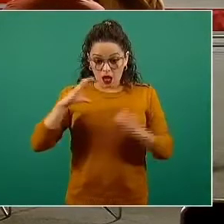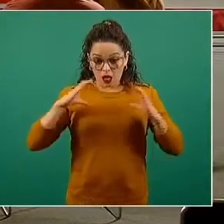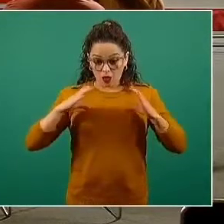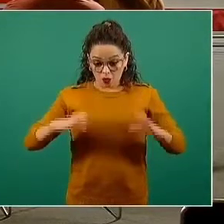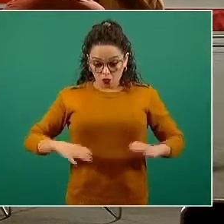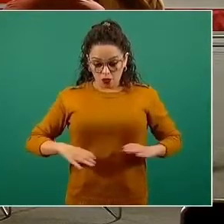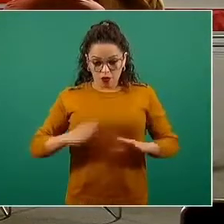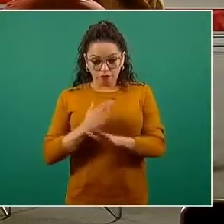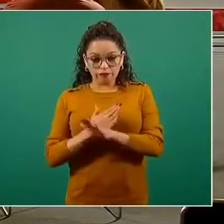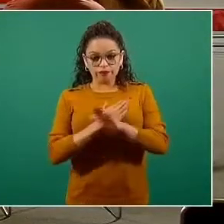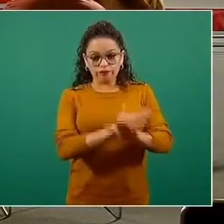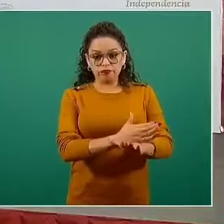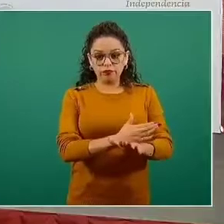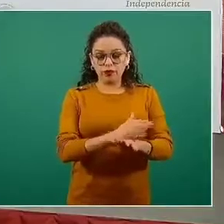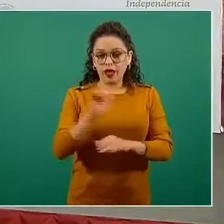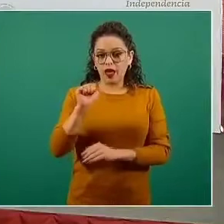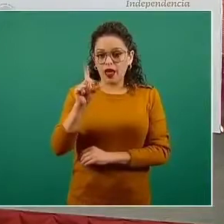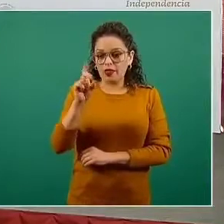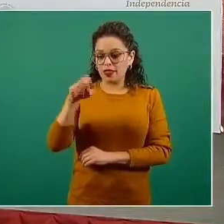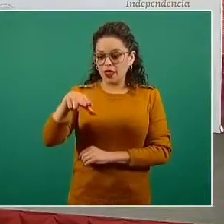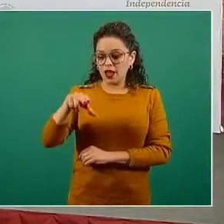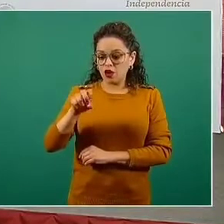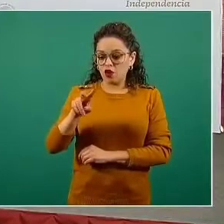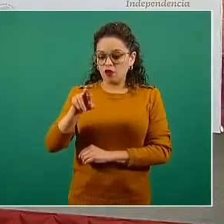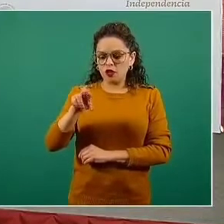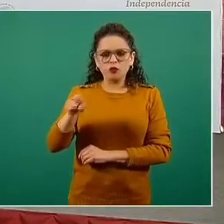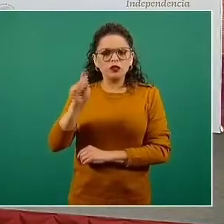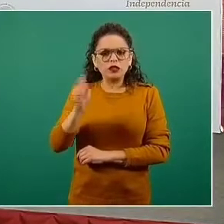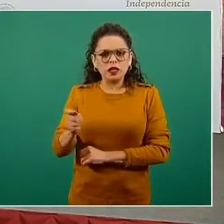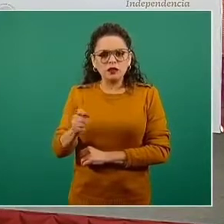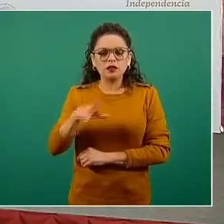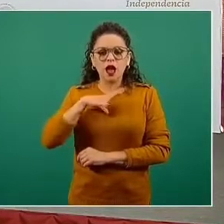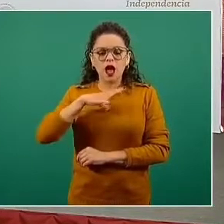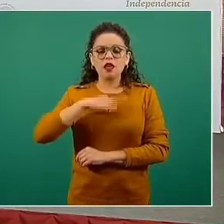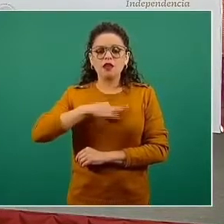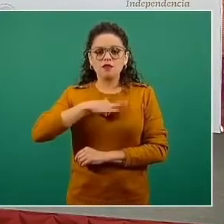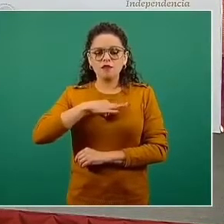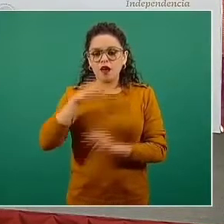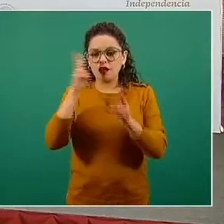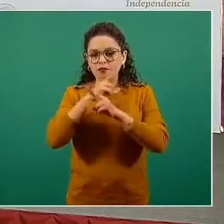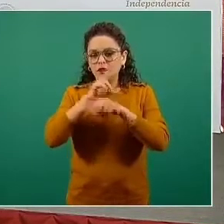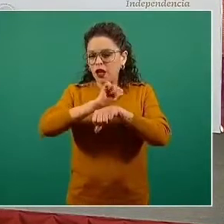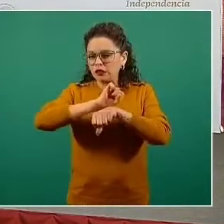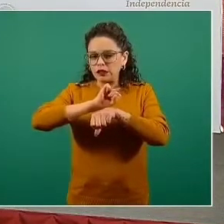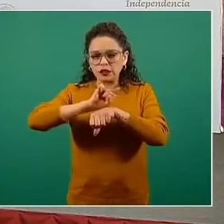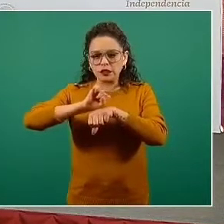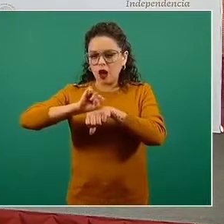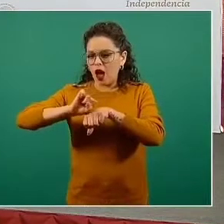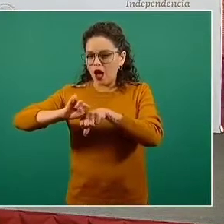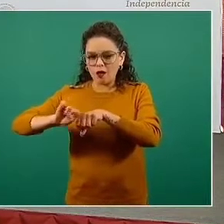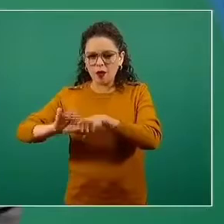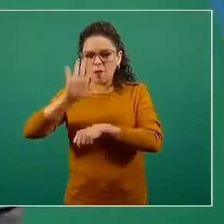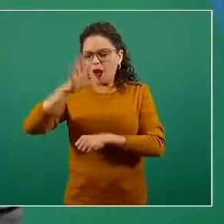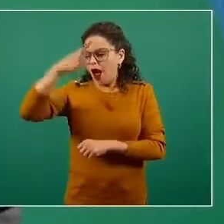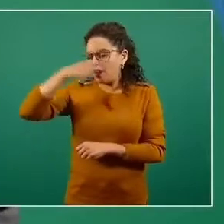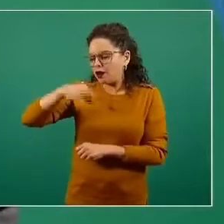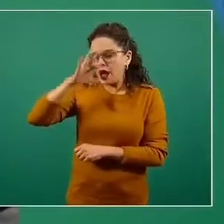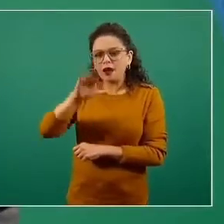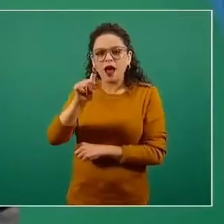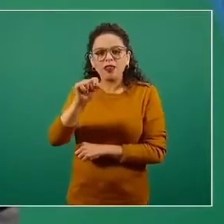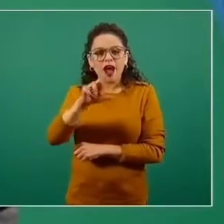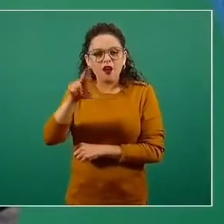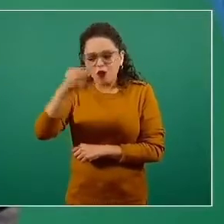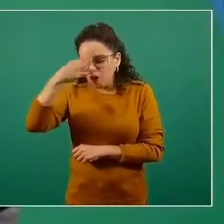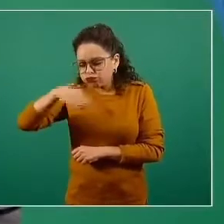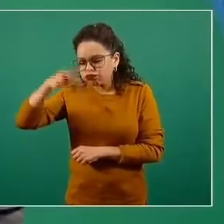adenovirus. Adenovirus es un virus que causa infección respiratoria leve, generalmente un síndrome catarral. Y en el caso de las